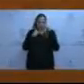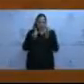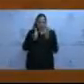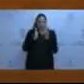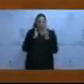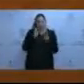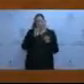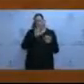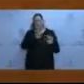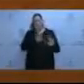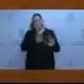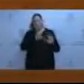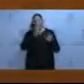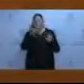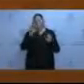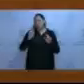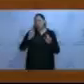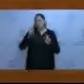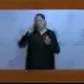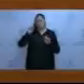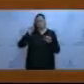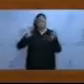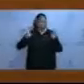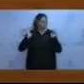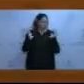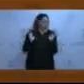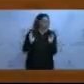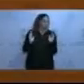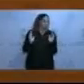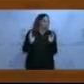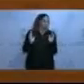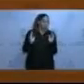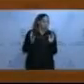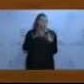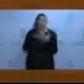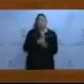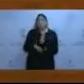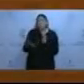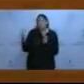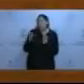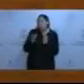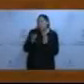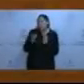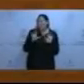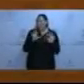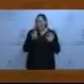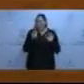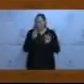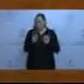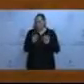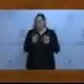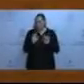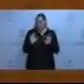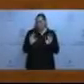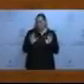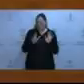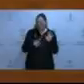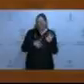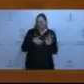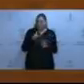entre los 10 y 20 minutos. ¿Qué significa esto de los 10 minutos? Bueno, además del contaje de